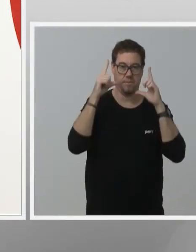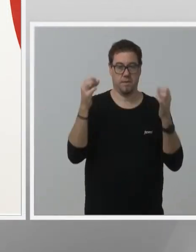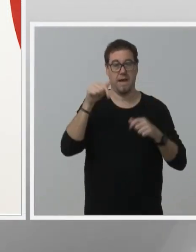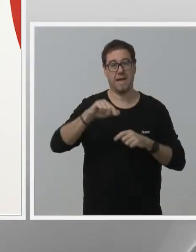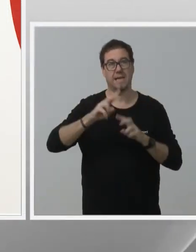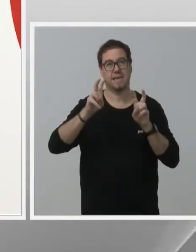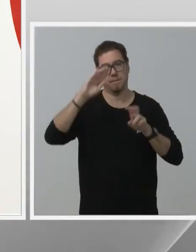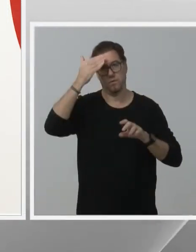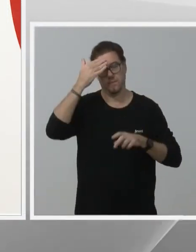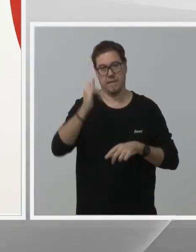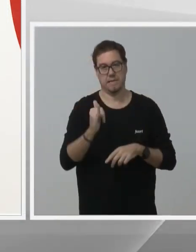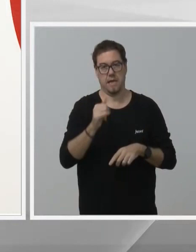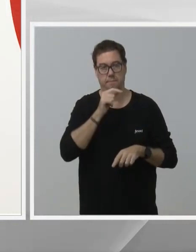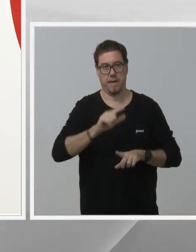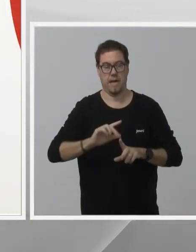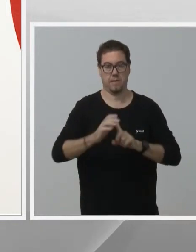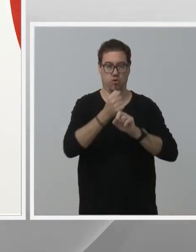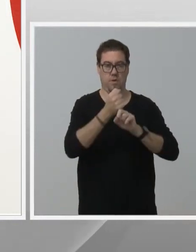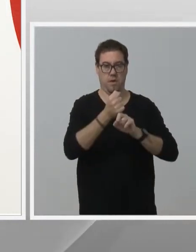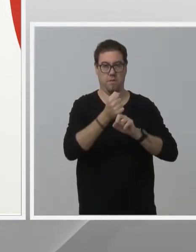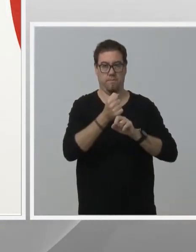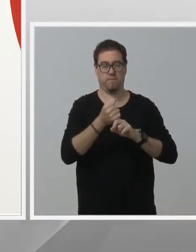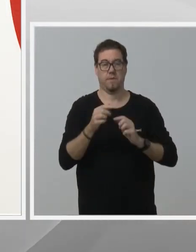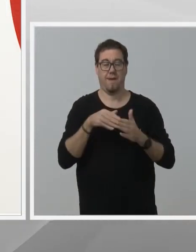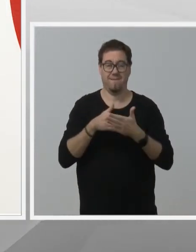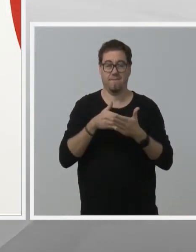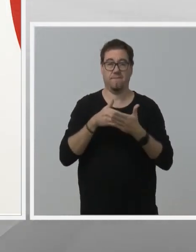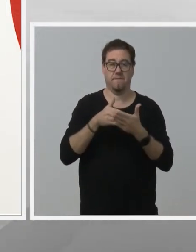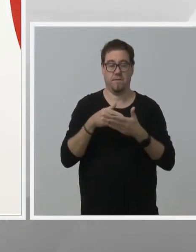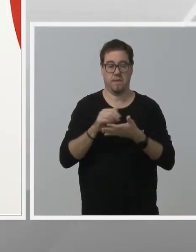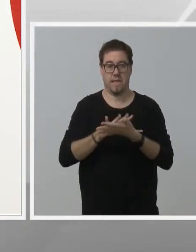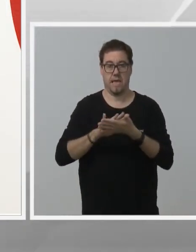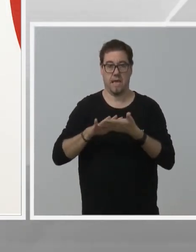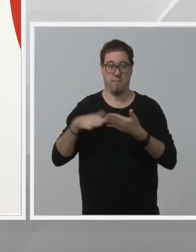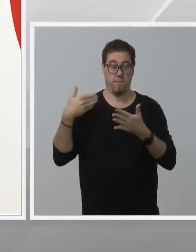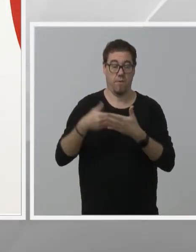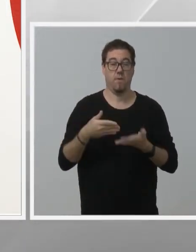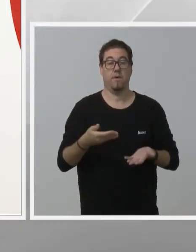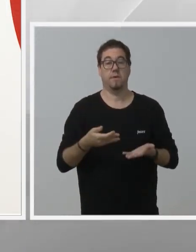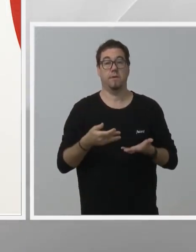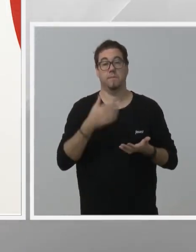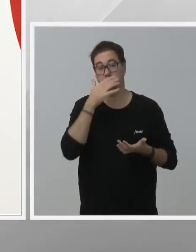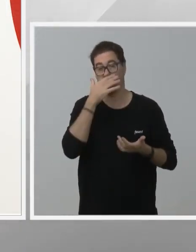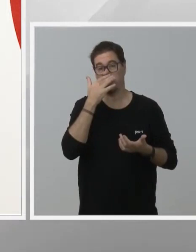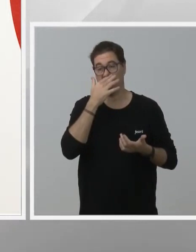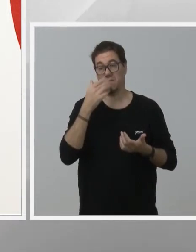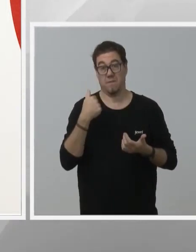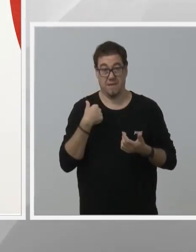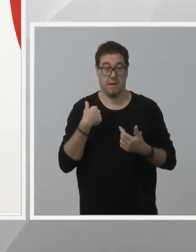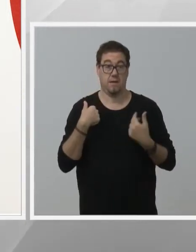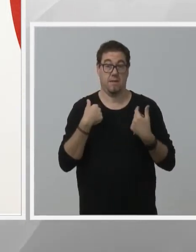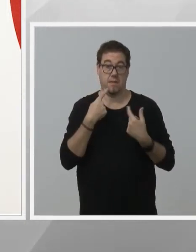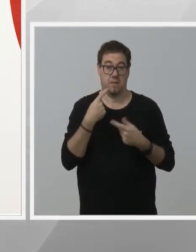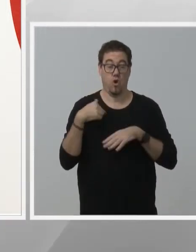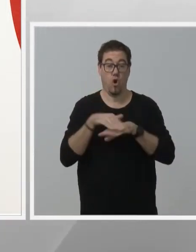temas fundamentales por resolver, atascados desde hace muchísimo tiempo, y lo estamos diciendo desde que